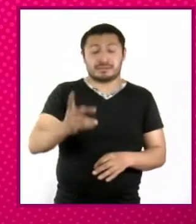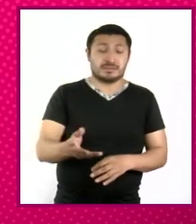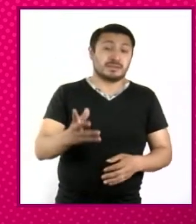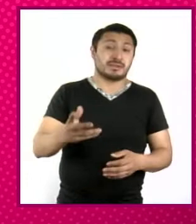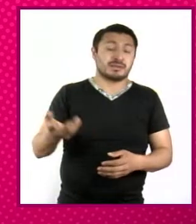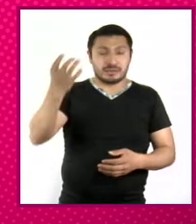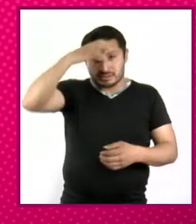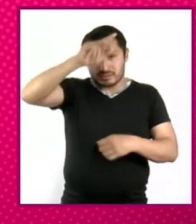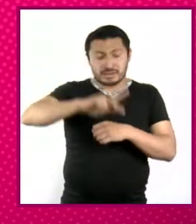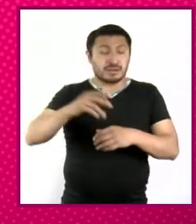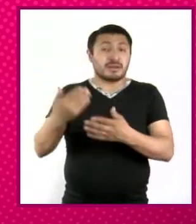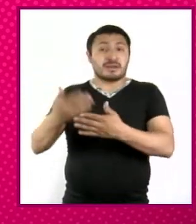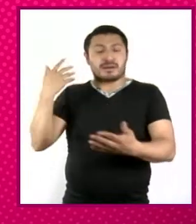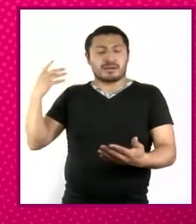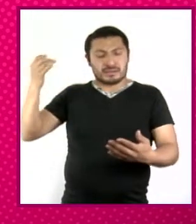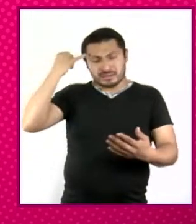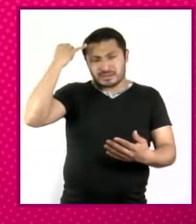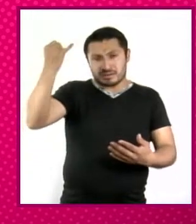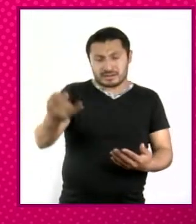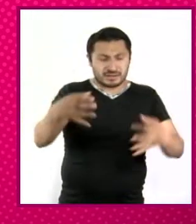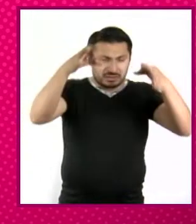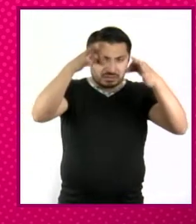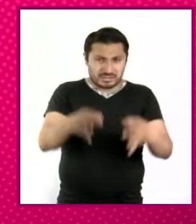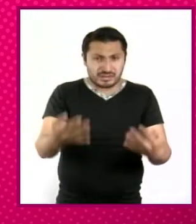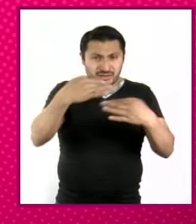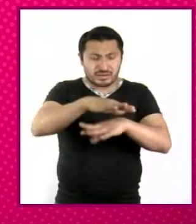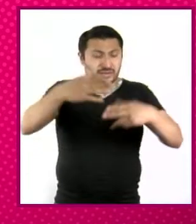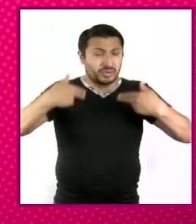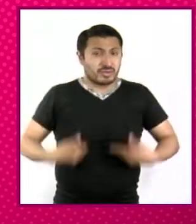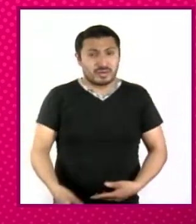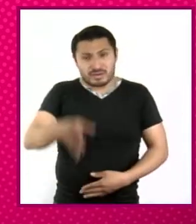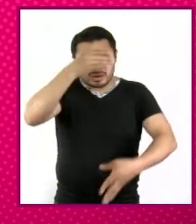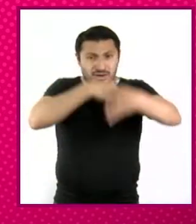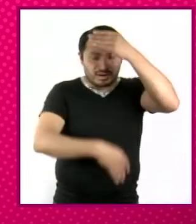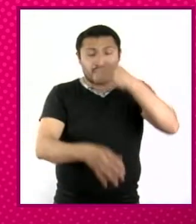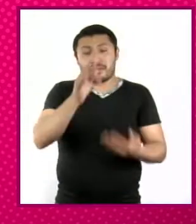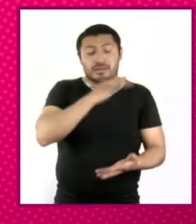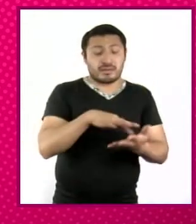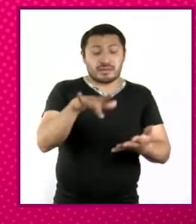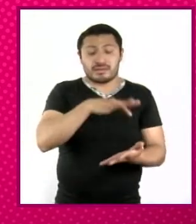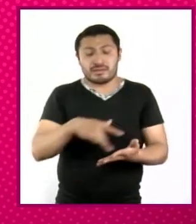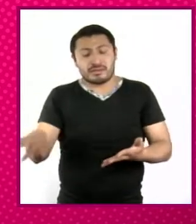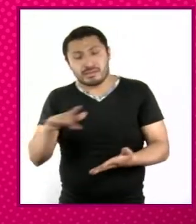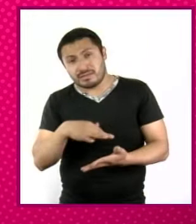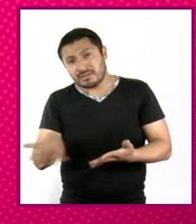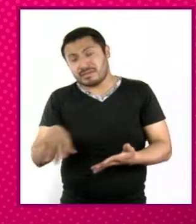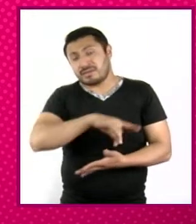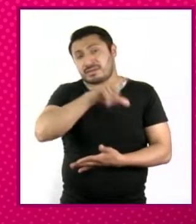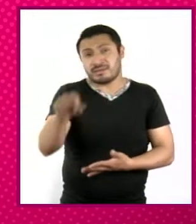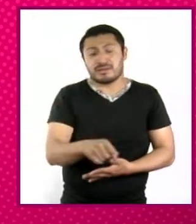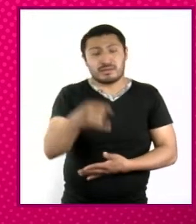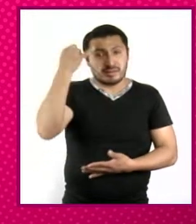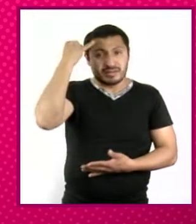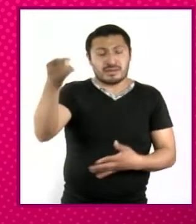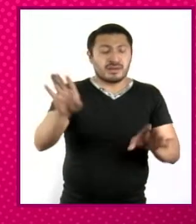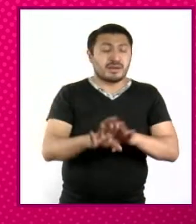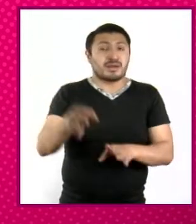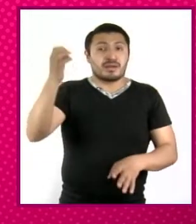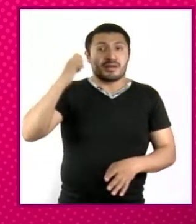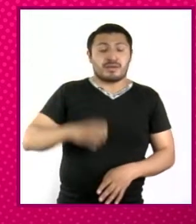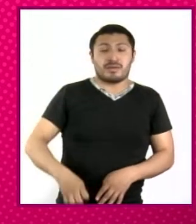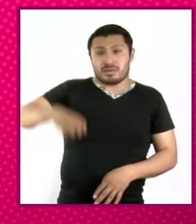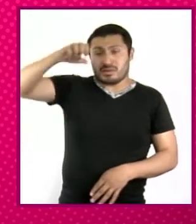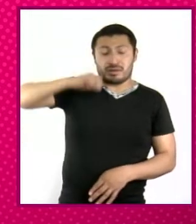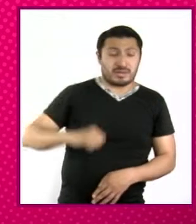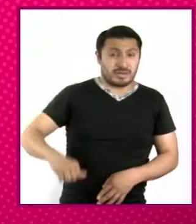se fue consolidando una idea de los humanos aprendieron a leer, que es la prehistoria, luego una idea de una edad antigua, ¿no?